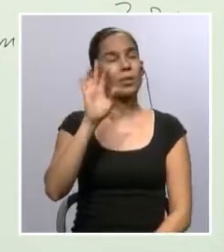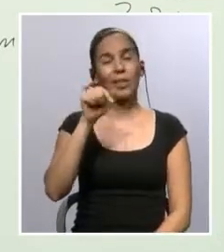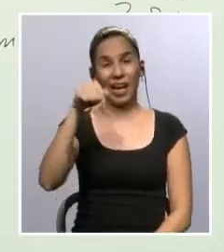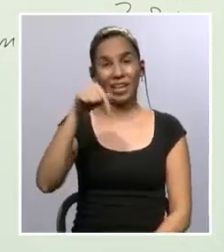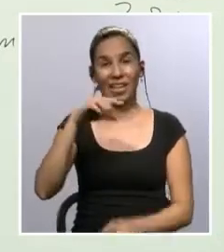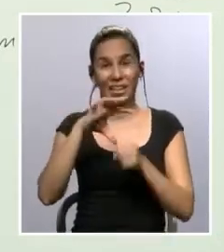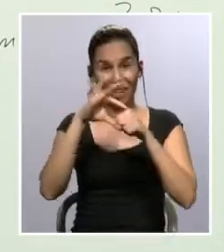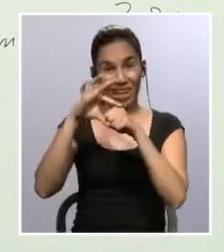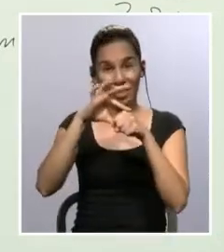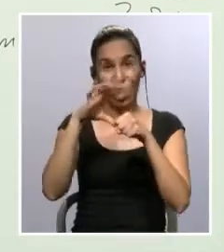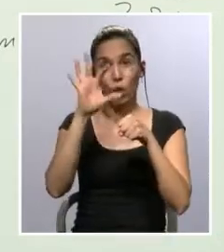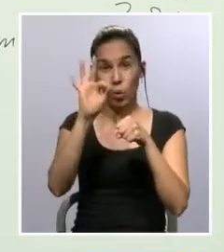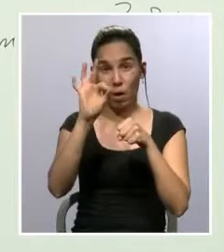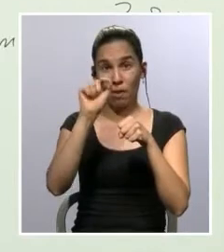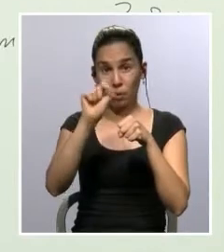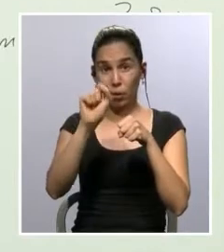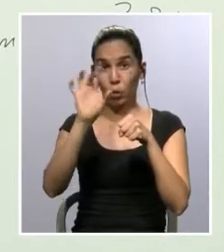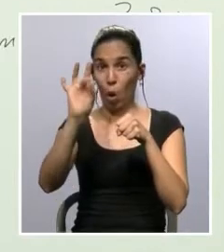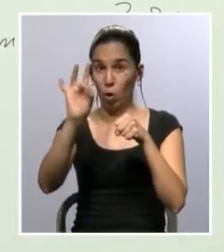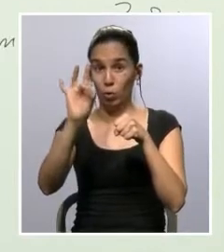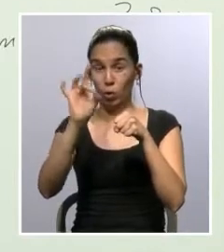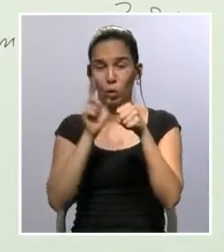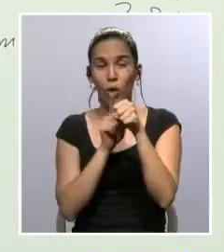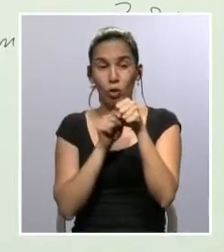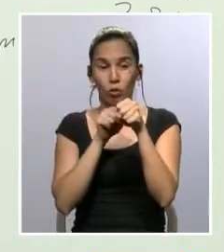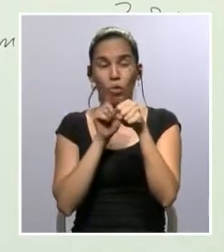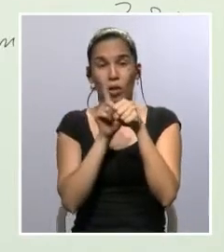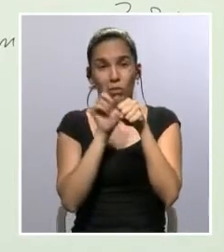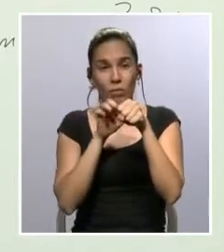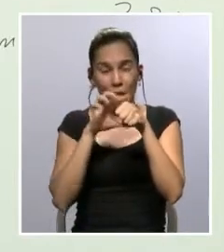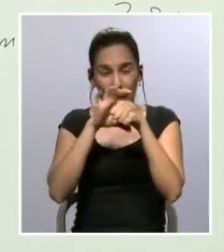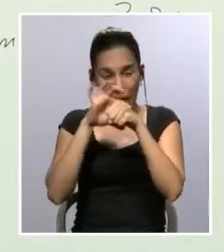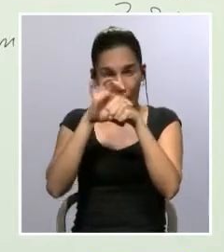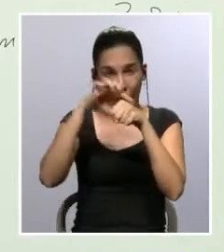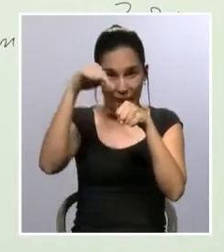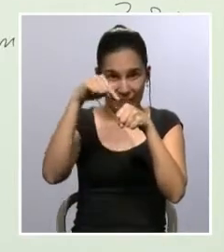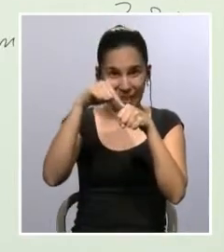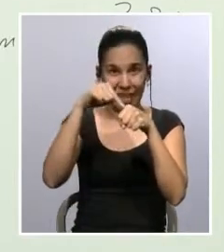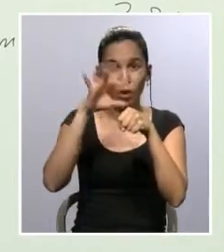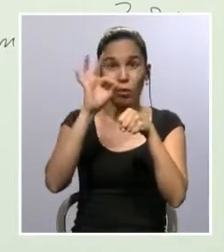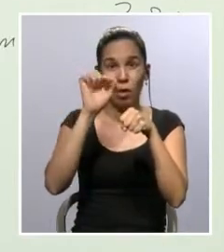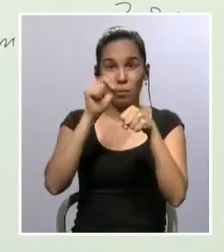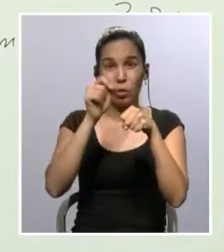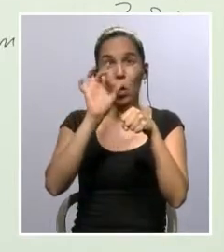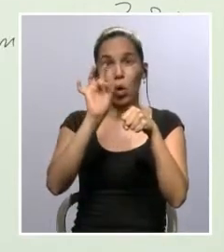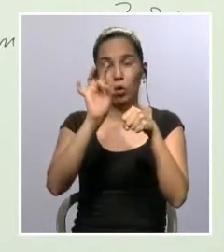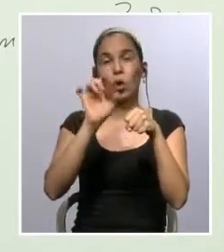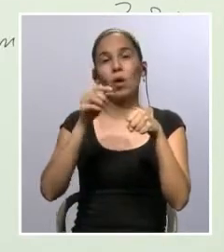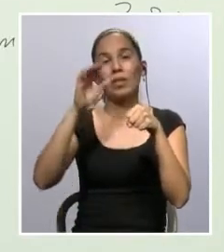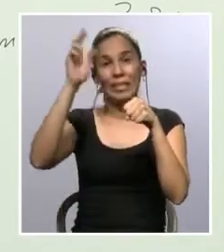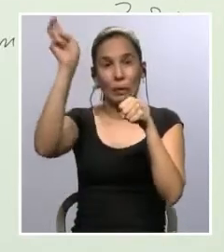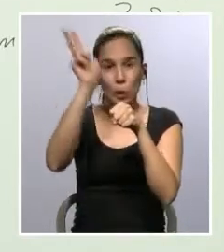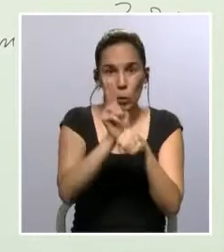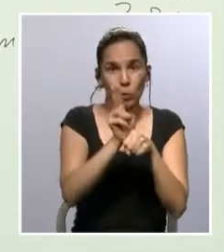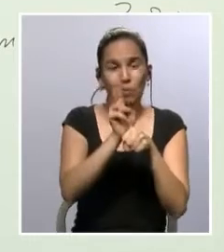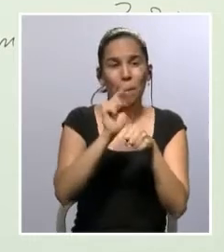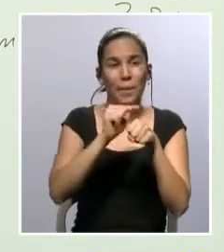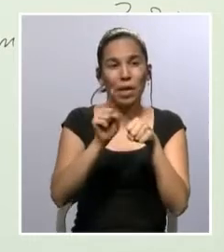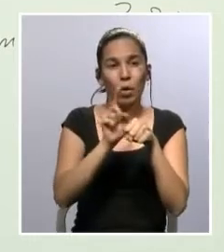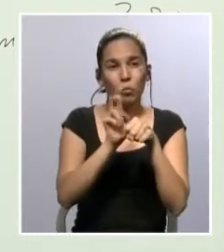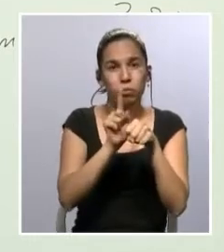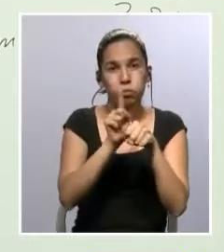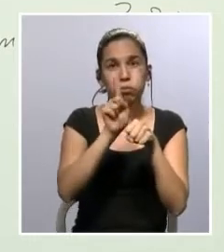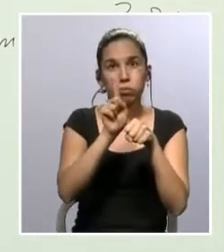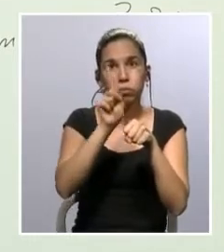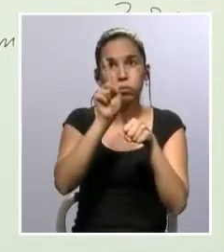A medida que nos alejamos, va disminuyendo y disminuyendo gradualmente hasta un punto donde la gravedad es tan poca que las